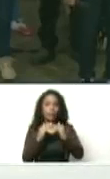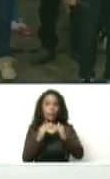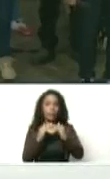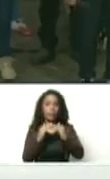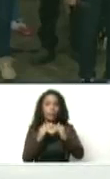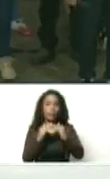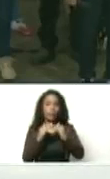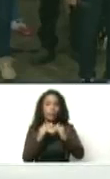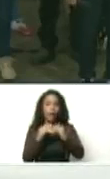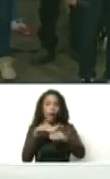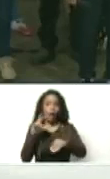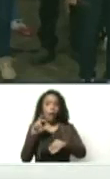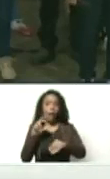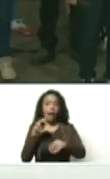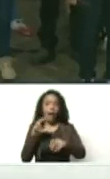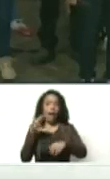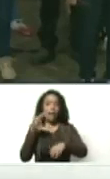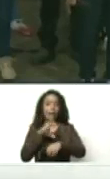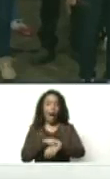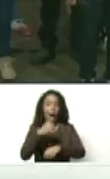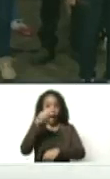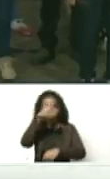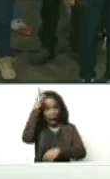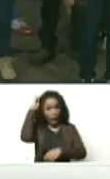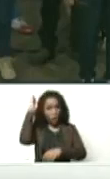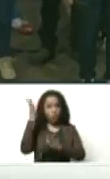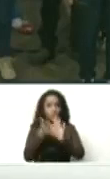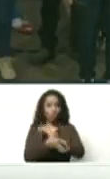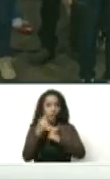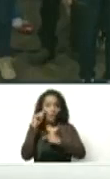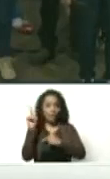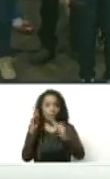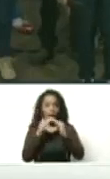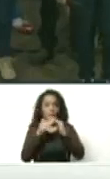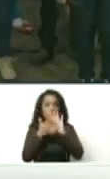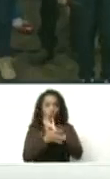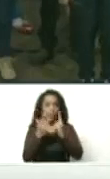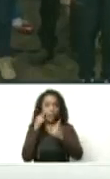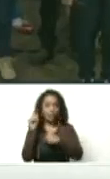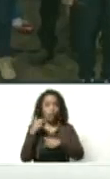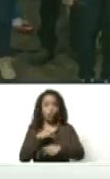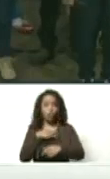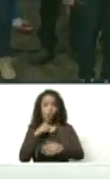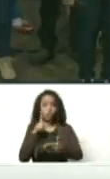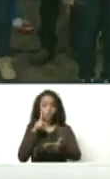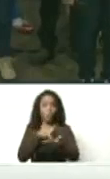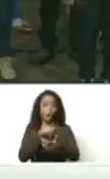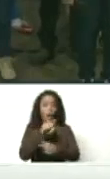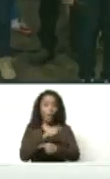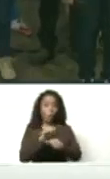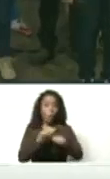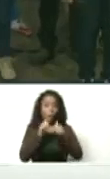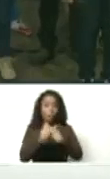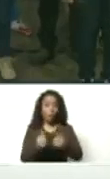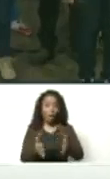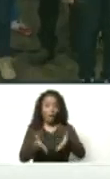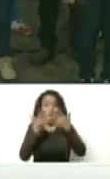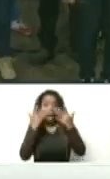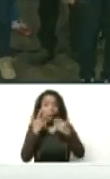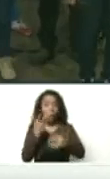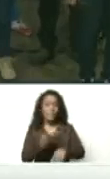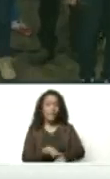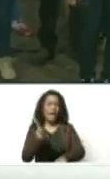Espuele Gallo. Ah, no sabía, ¿viste? Mansión Espuele Gallo. Entonces nosotros llegamos y empezamos a echarnos agua en la cara.